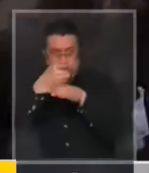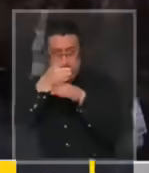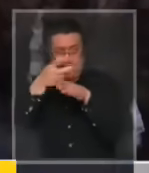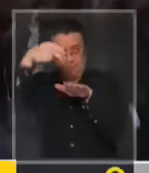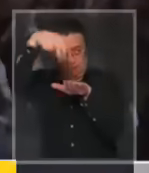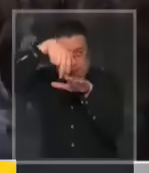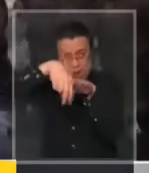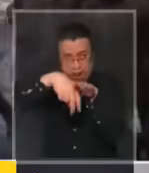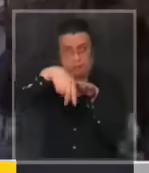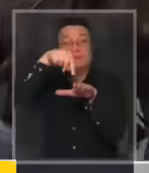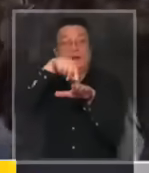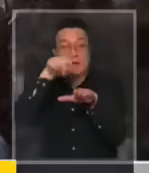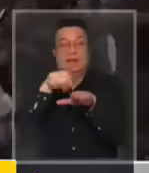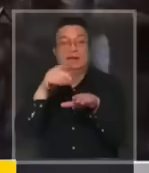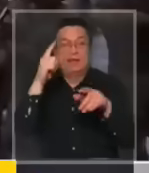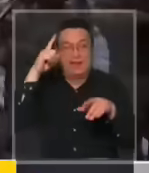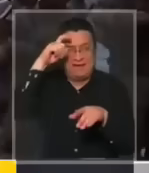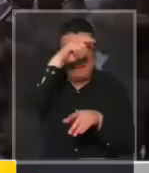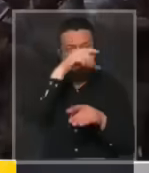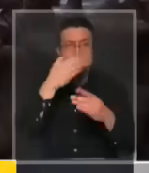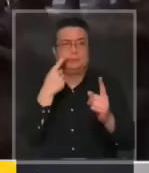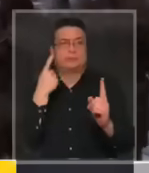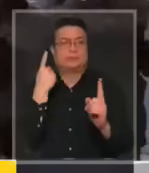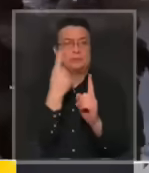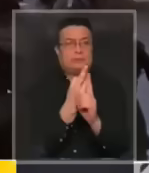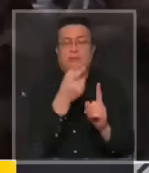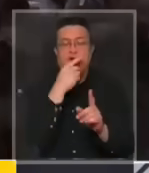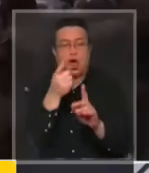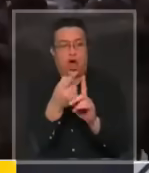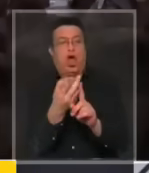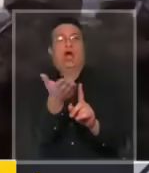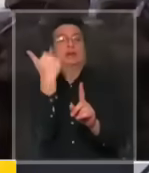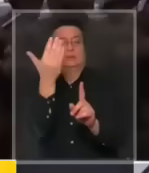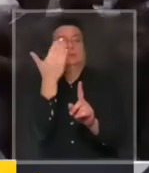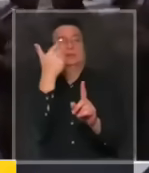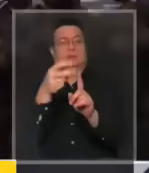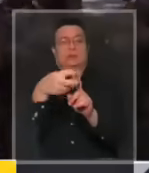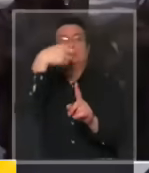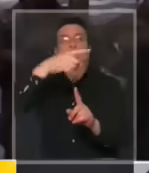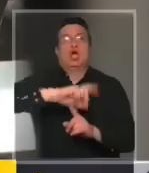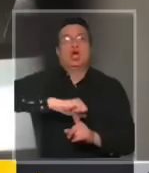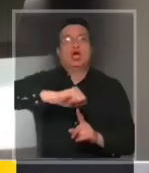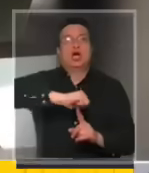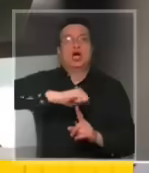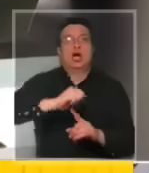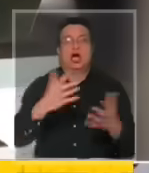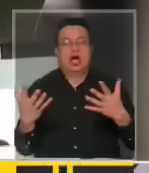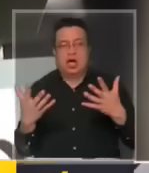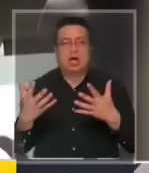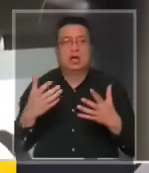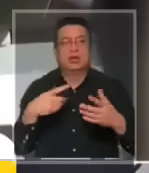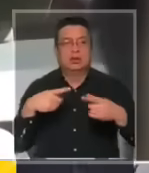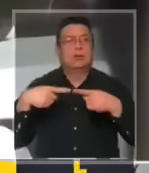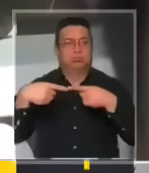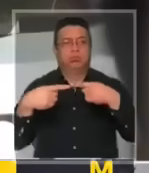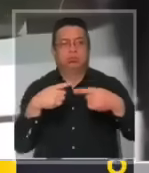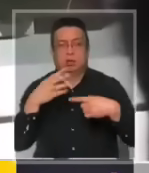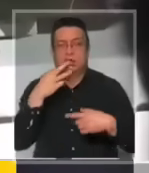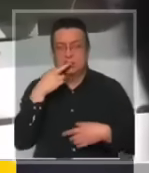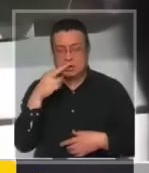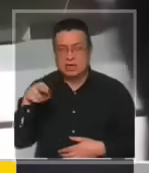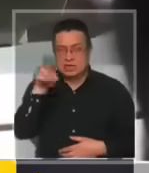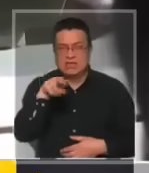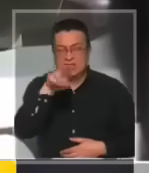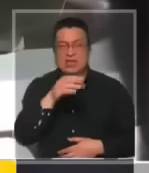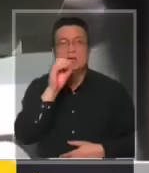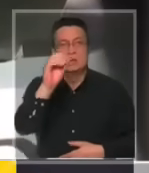Fue difícil el momento porque Zúñiga no quería salir de este blindado. Entonces, seguí insistiendo Carlos del Castillo